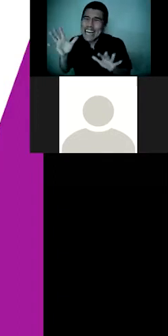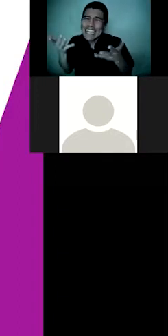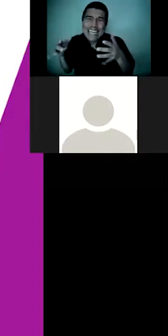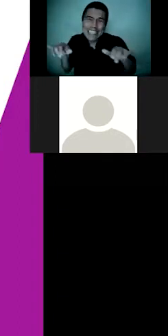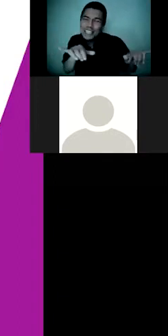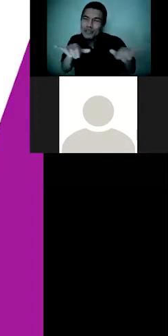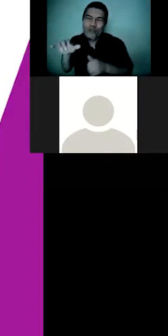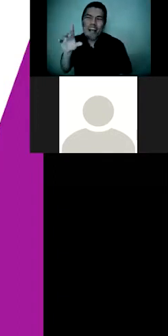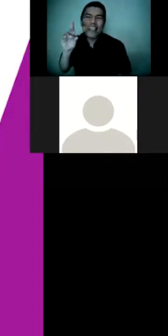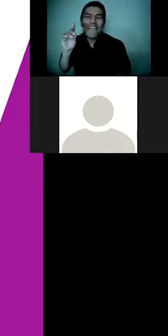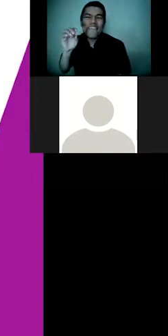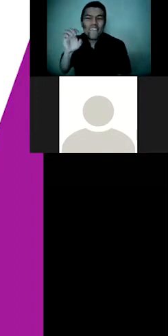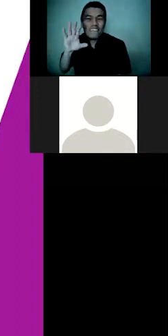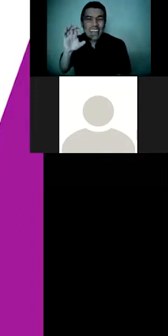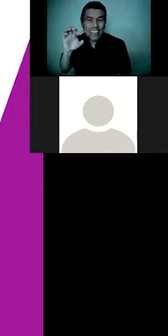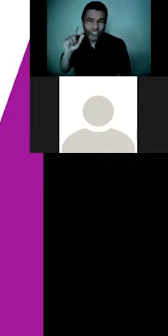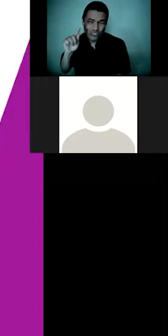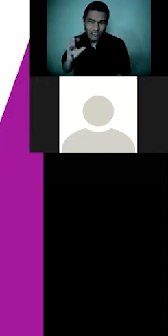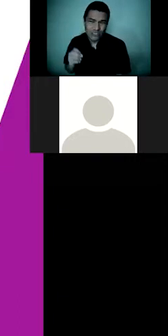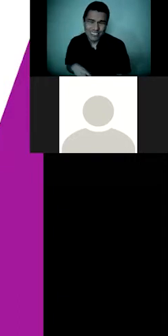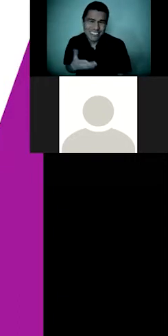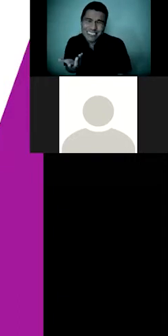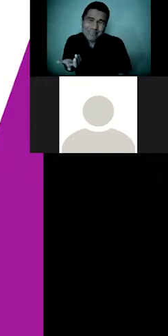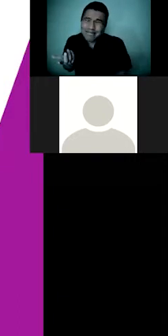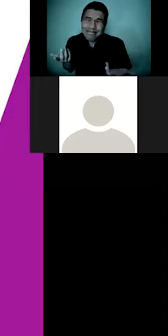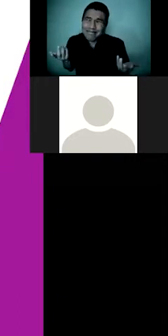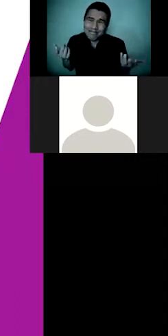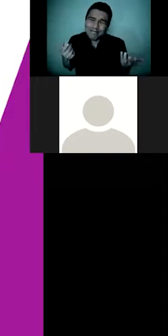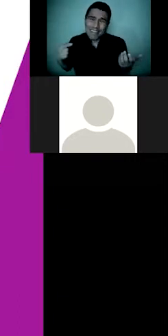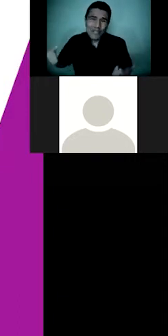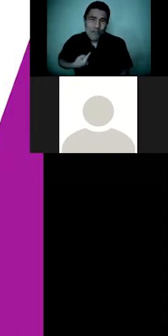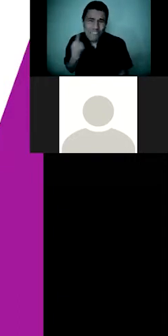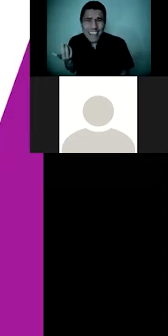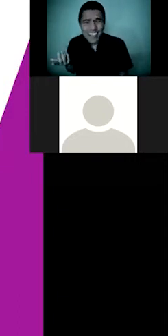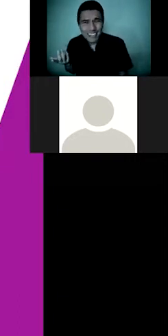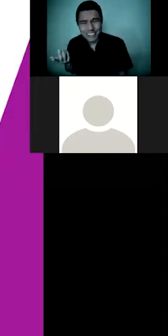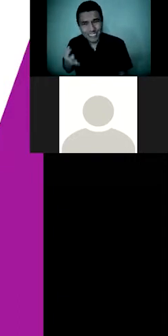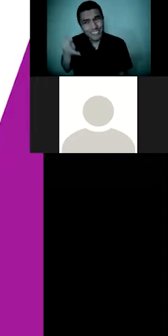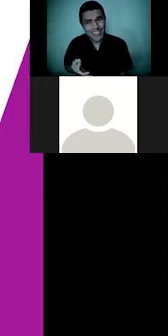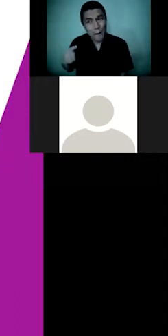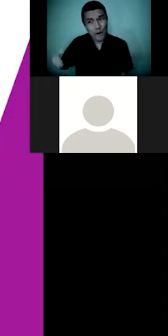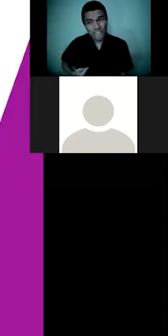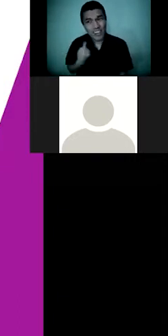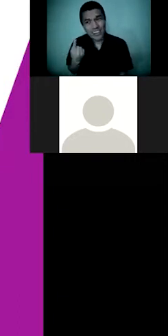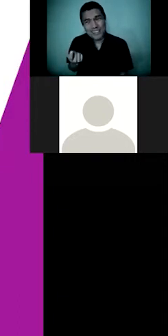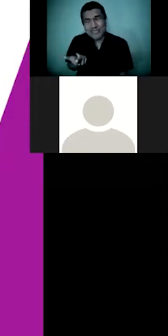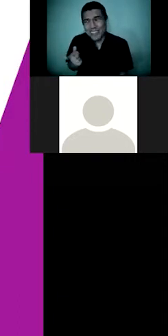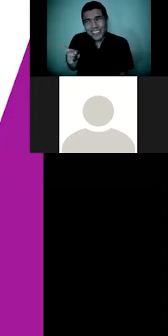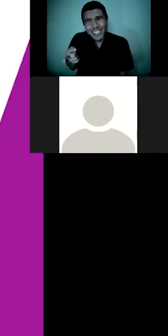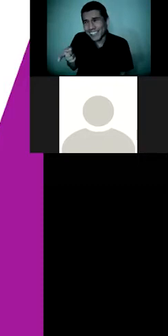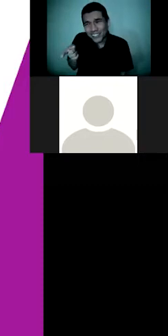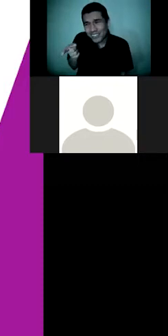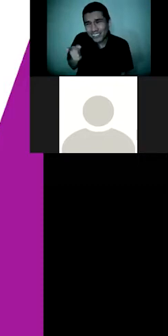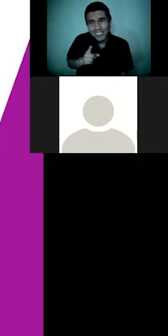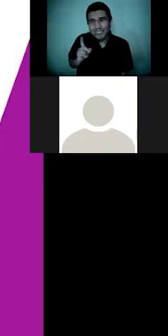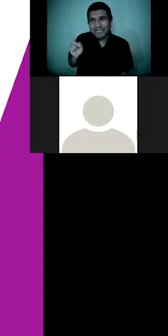Ay, no, es igual, parece igual. Defecto. No sé, esa palabra me ofende también a mí, me